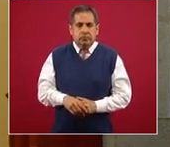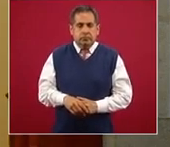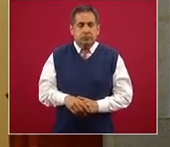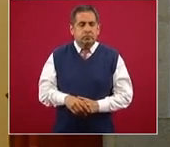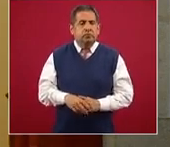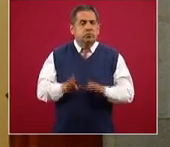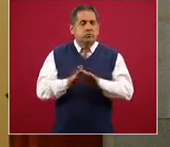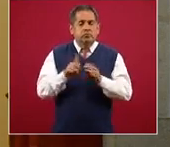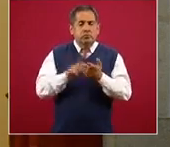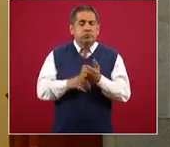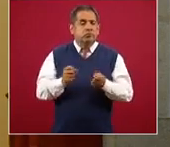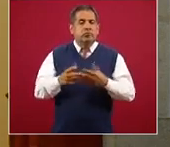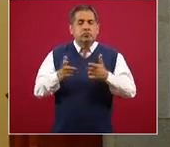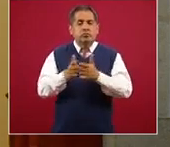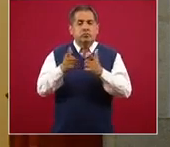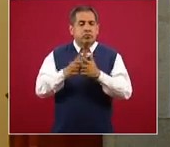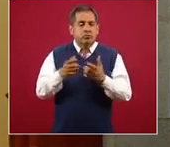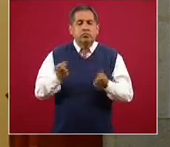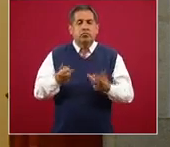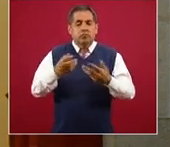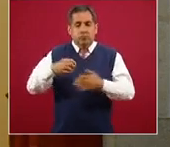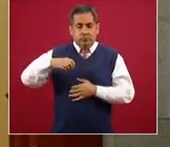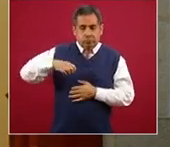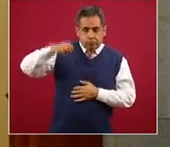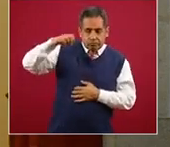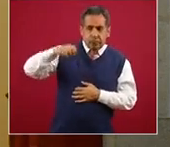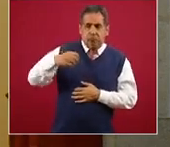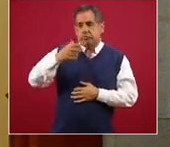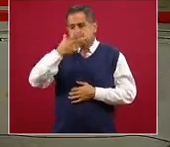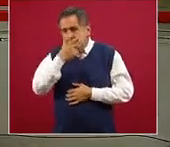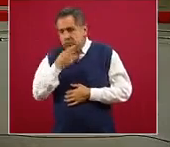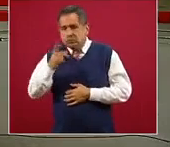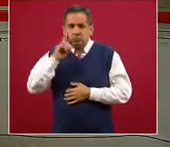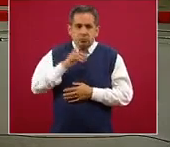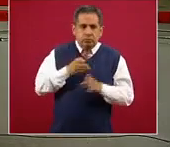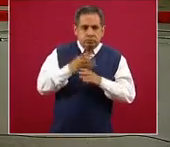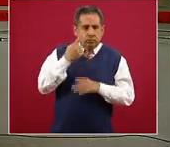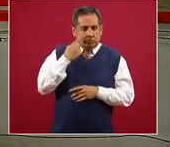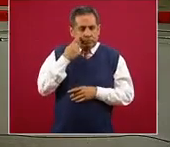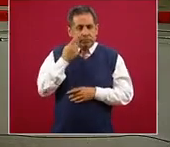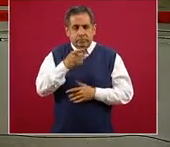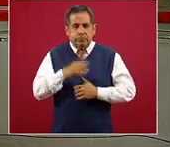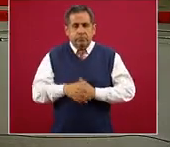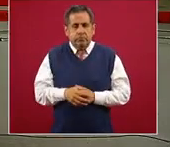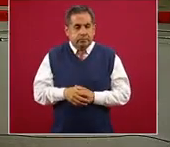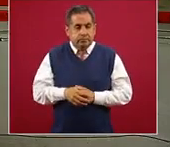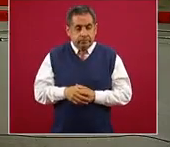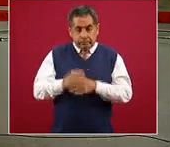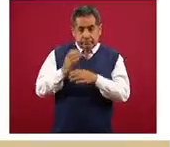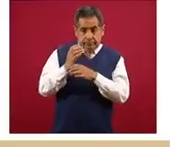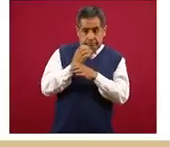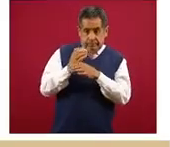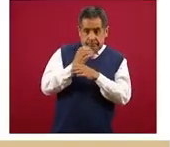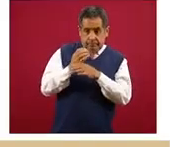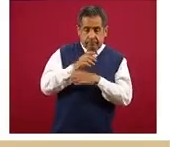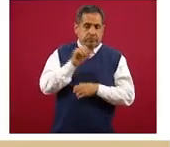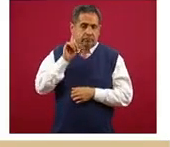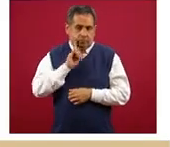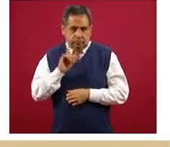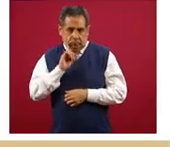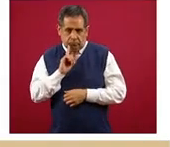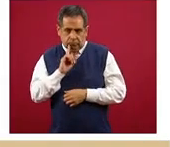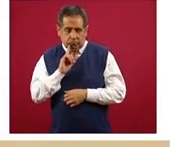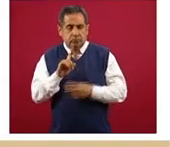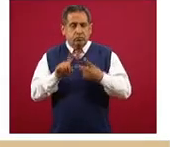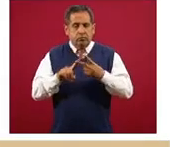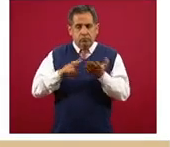Distribución por grupo de edad y por sexo. En las barras de color café están las mujeres, en las